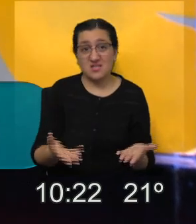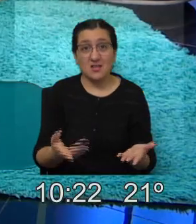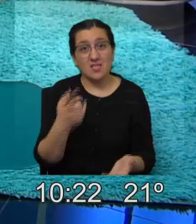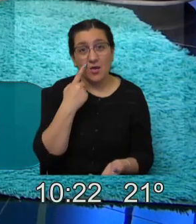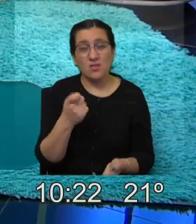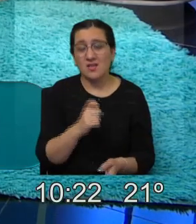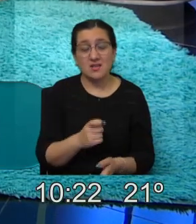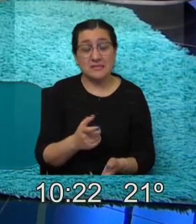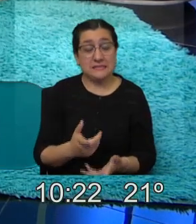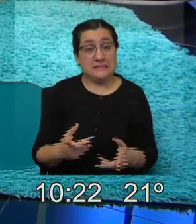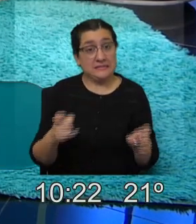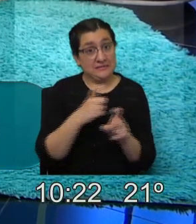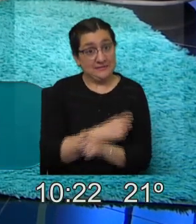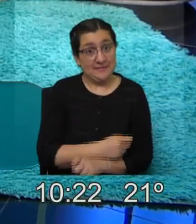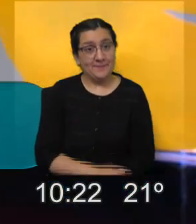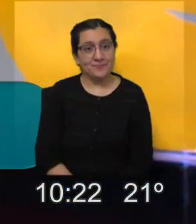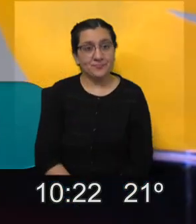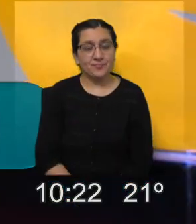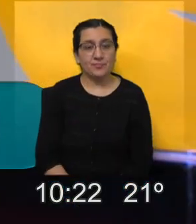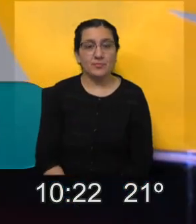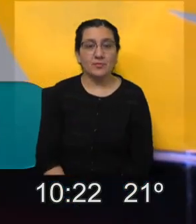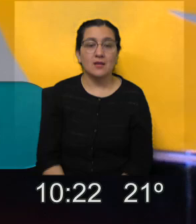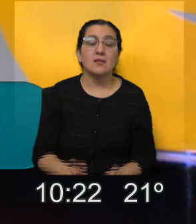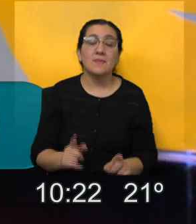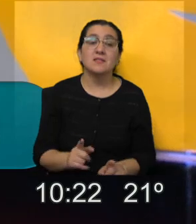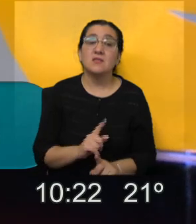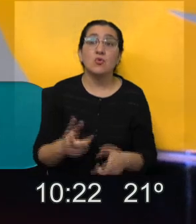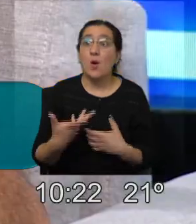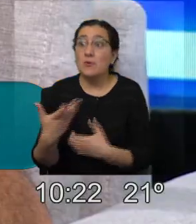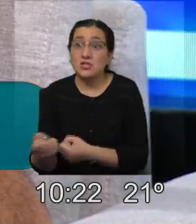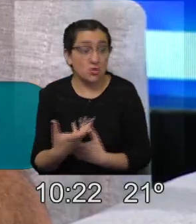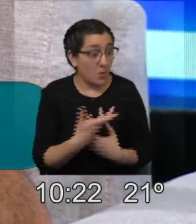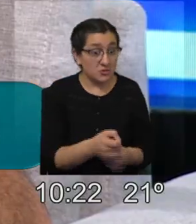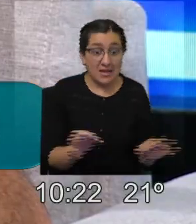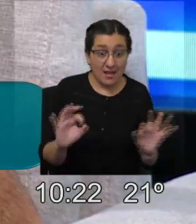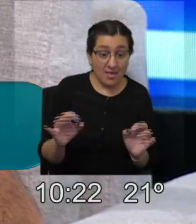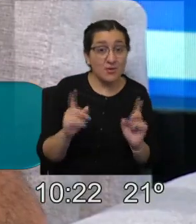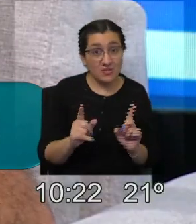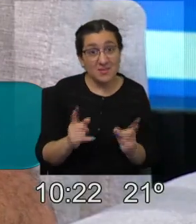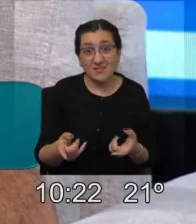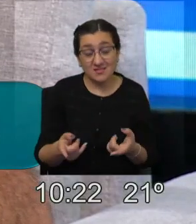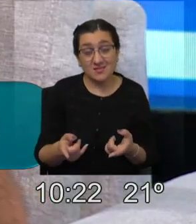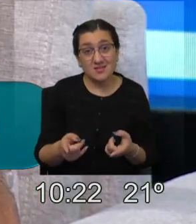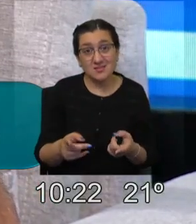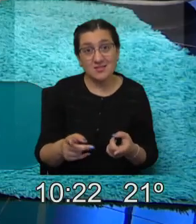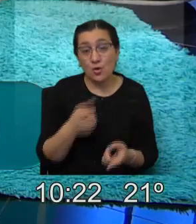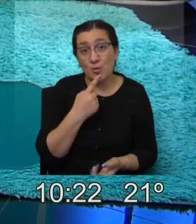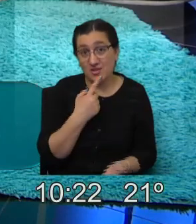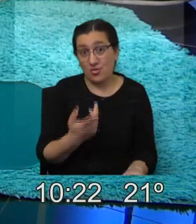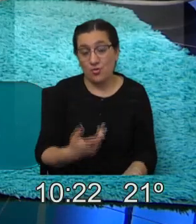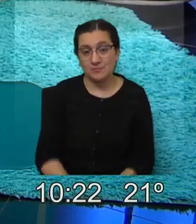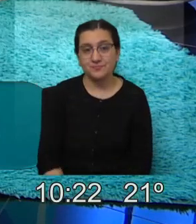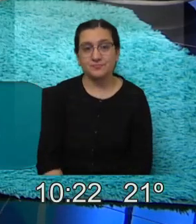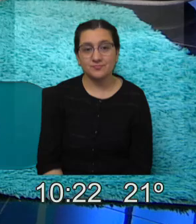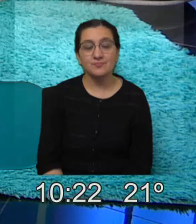terrible. Incluso al no tomar posición, estás tomando posición. Siempre tomas posición. Siempre. Exacto, siempre. Hay